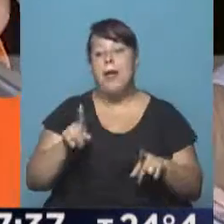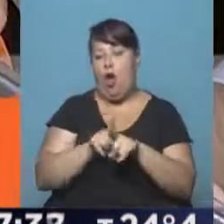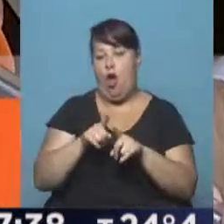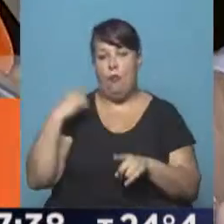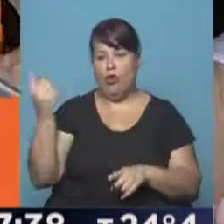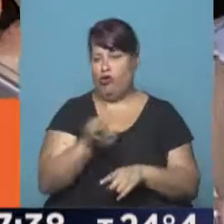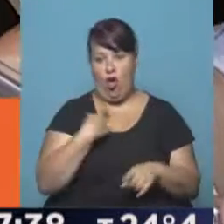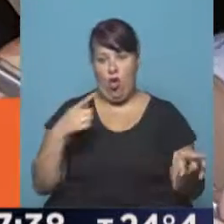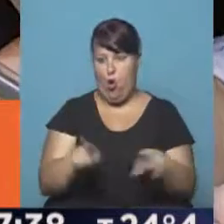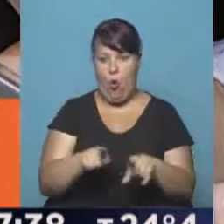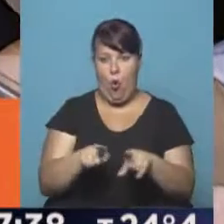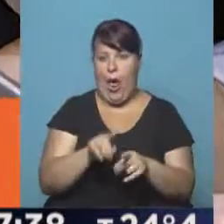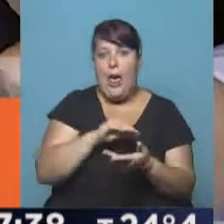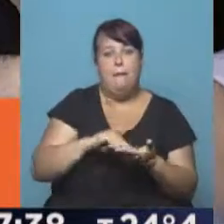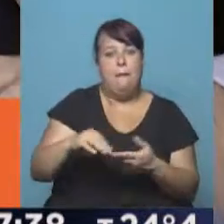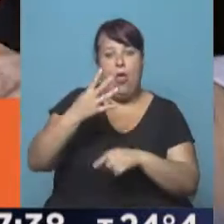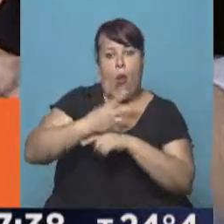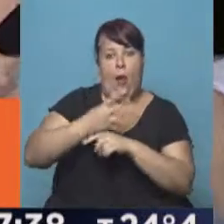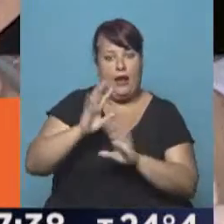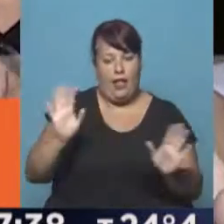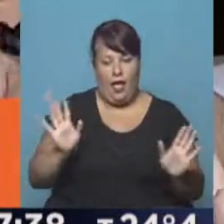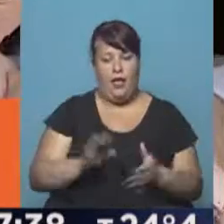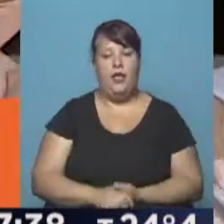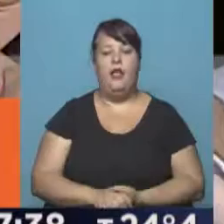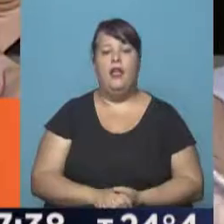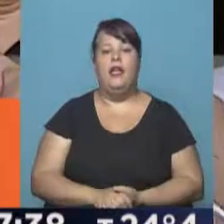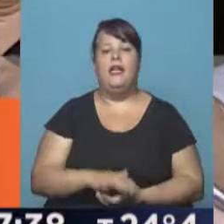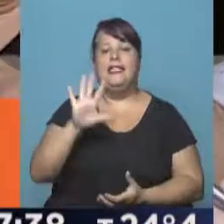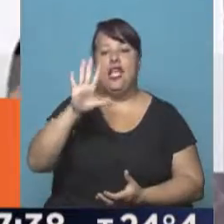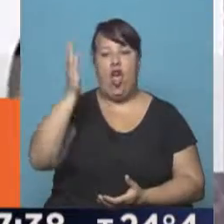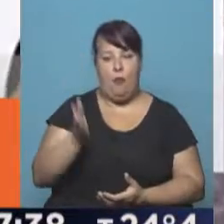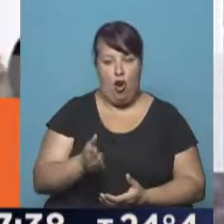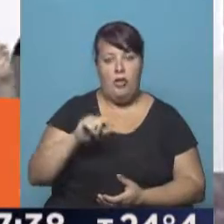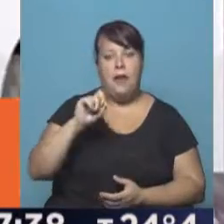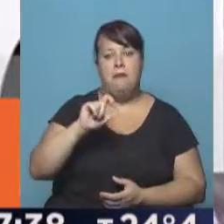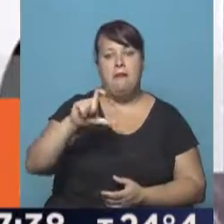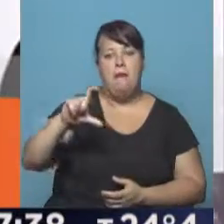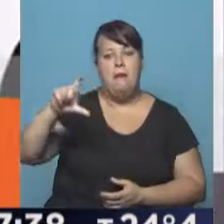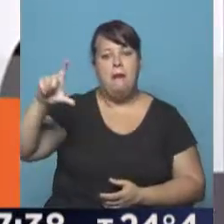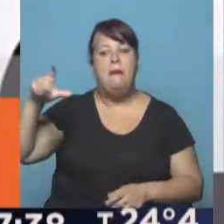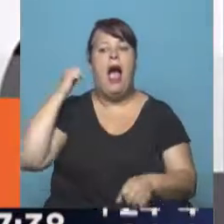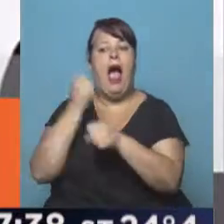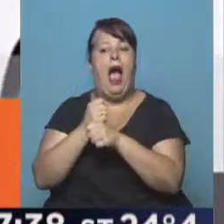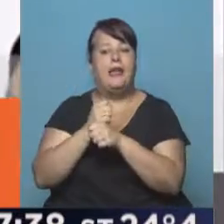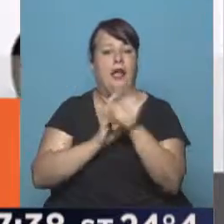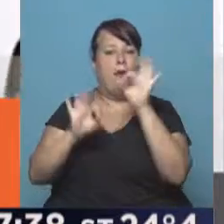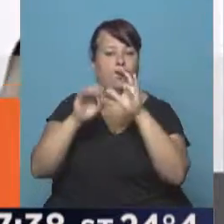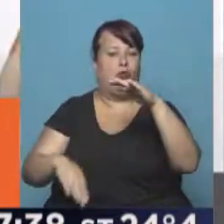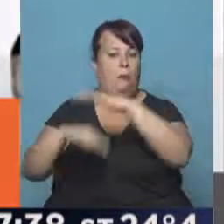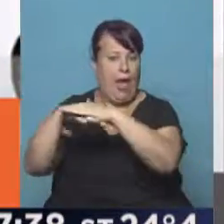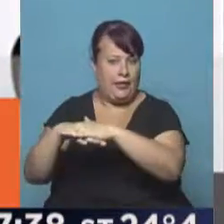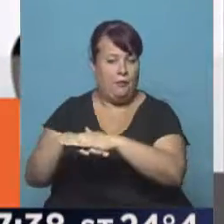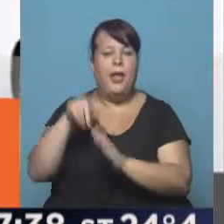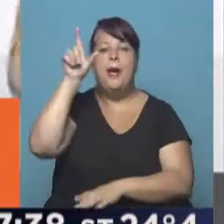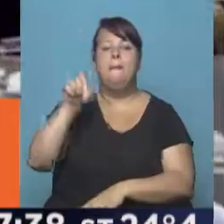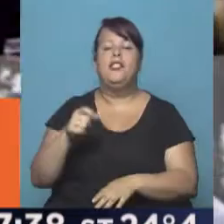cualquier empleado de cuarta categoría, con un 5% que después se va a ir incrementando hasta la alícuota máxima. El trabajador que